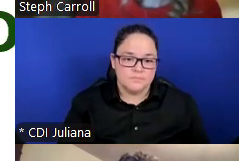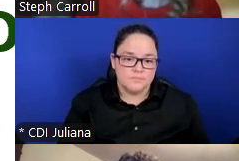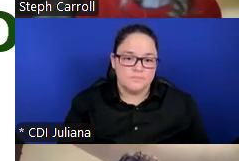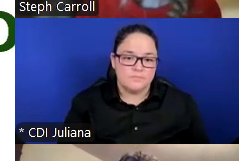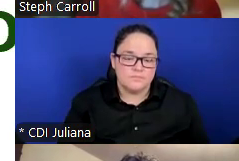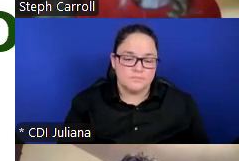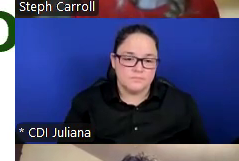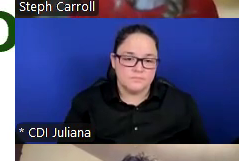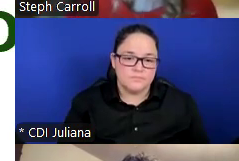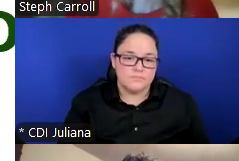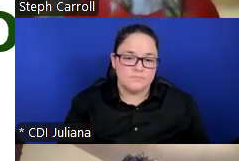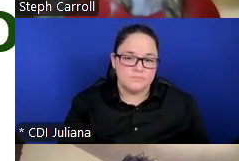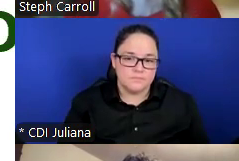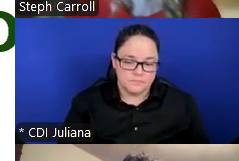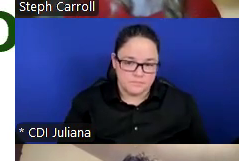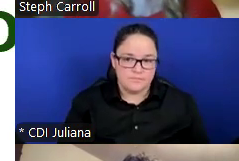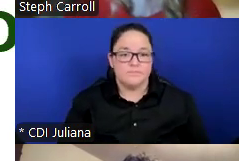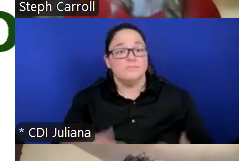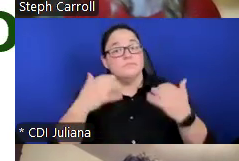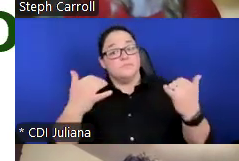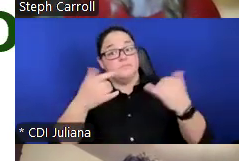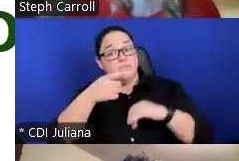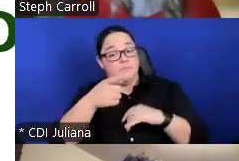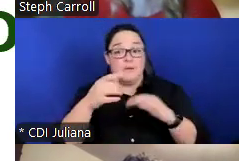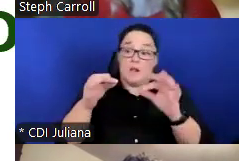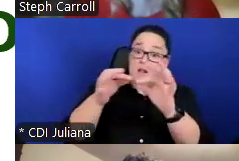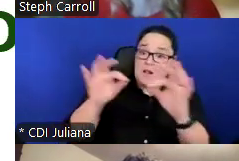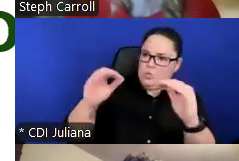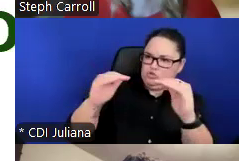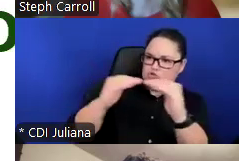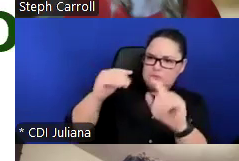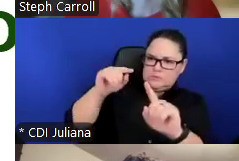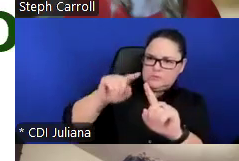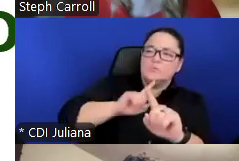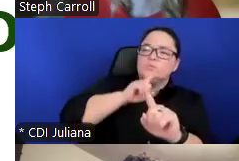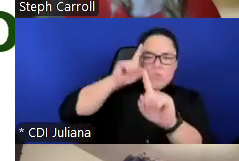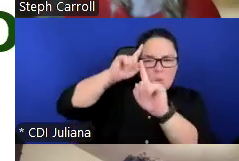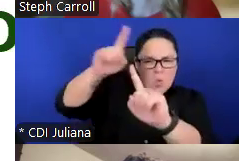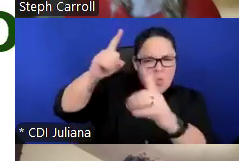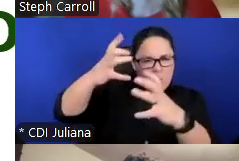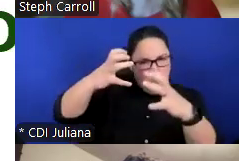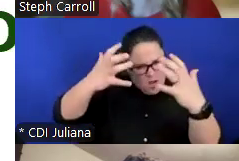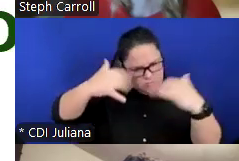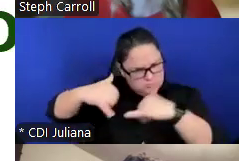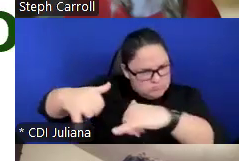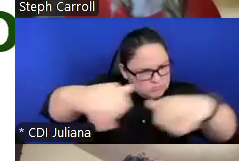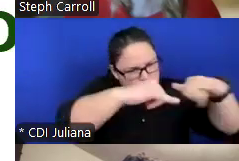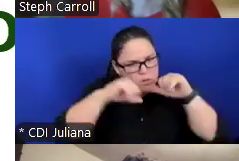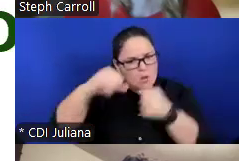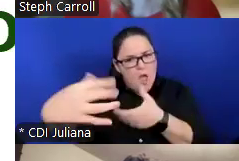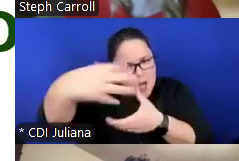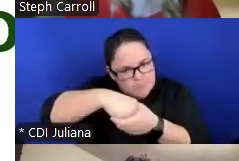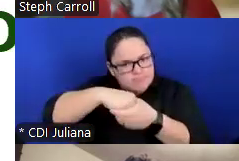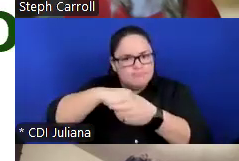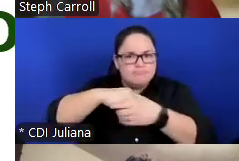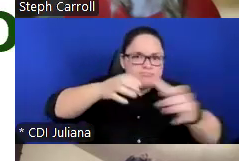Language justice includes the commitment to ensuring that all people can participate in the conversation and a respect for the linguistic rights of